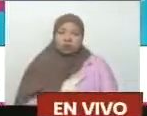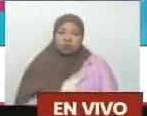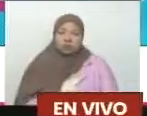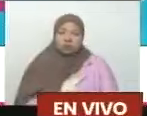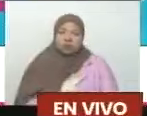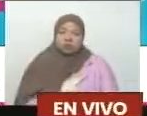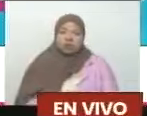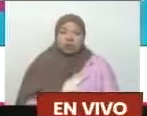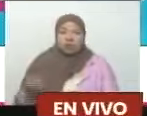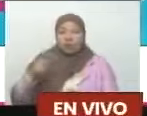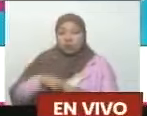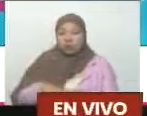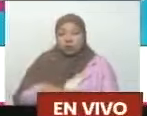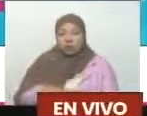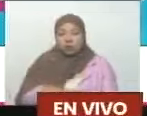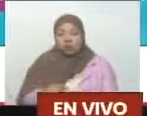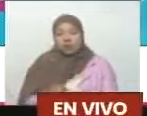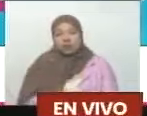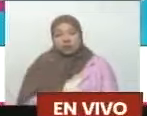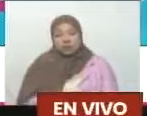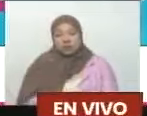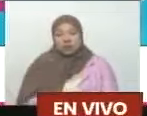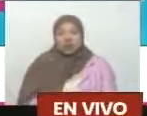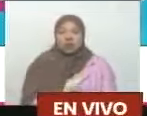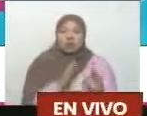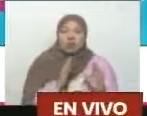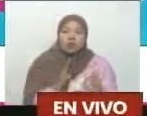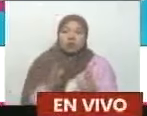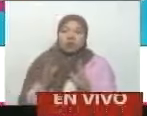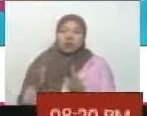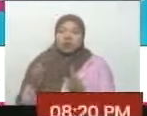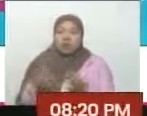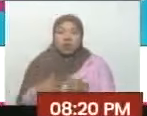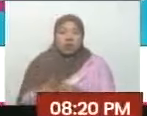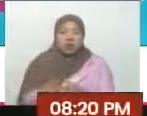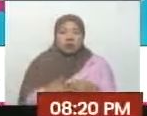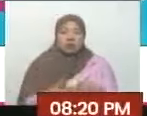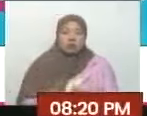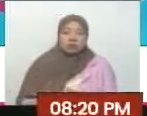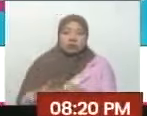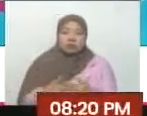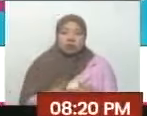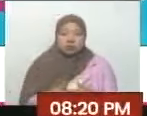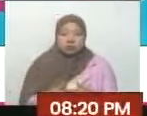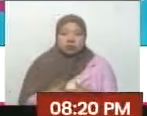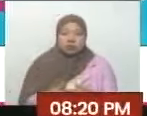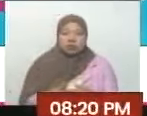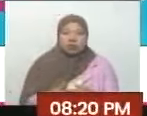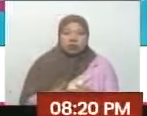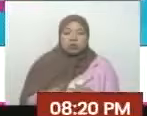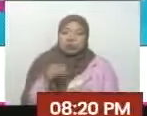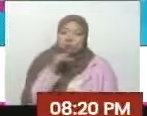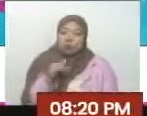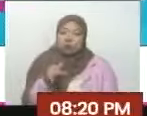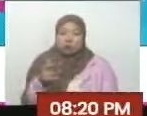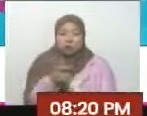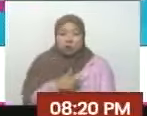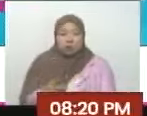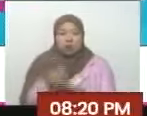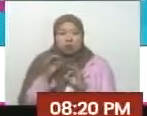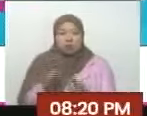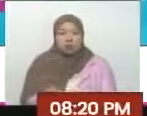el involucramiento de organismos de inteligencia gringo. Ya están declarando en el juicio